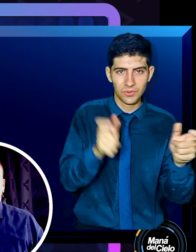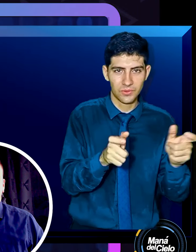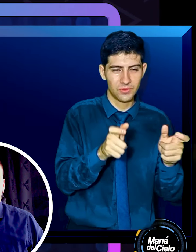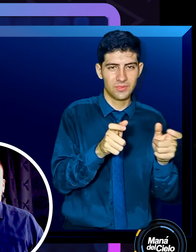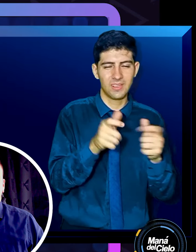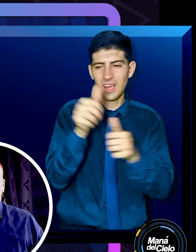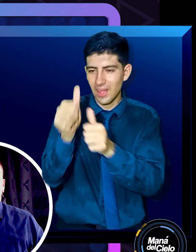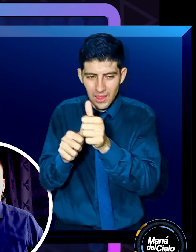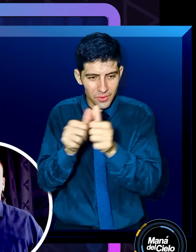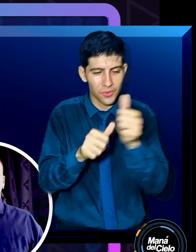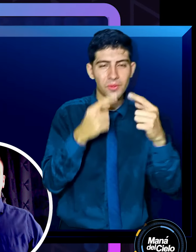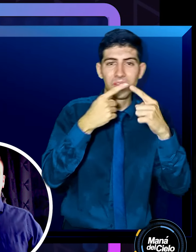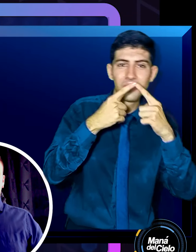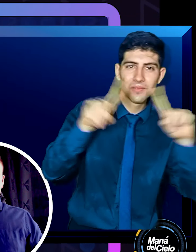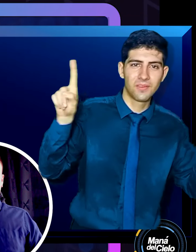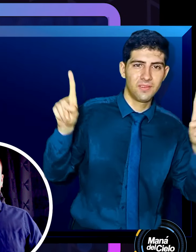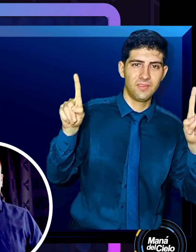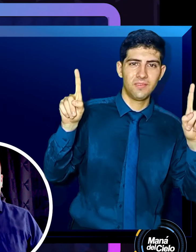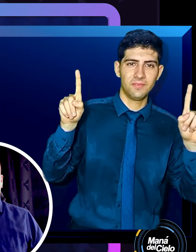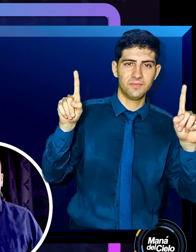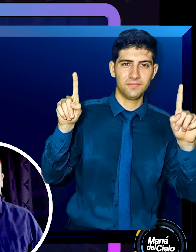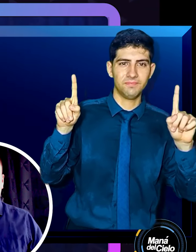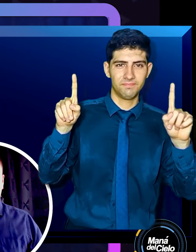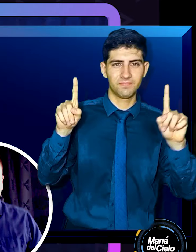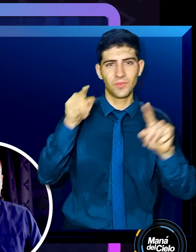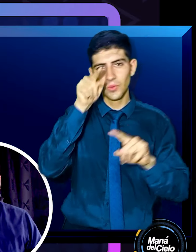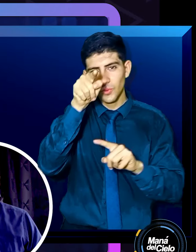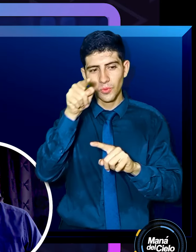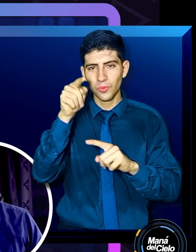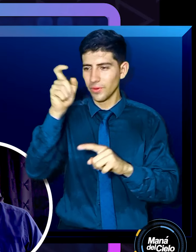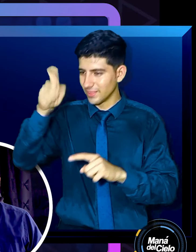cuerpo, hace falta en Dios. Hace falta en la iglesia.